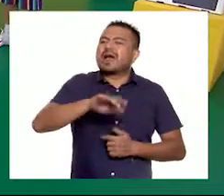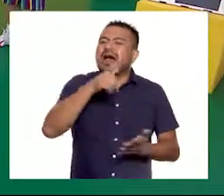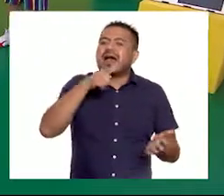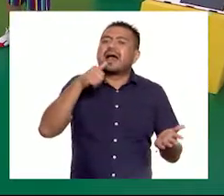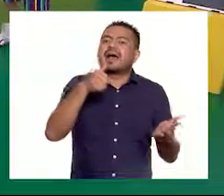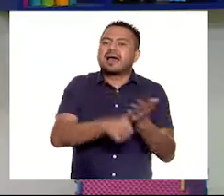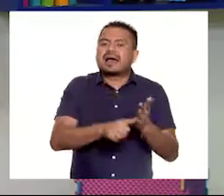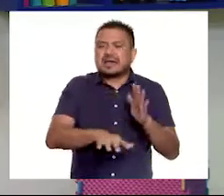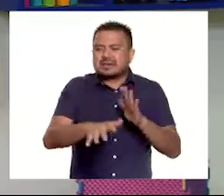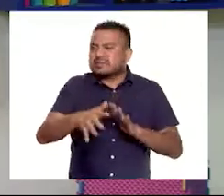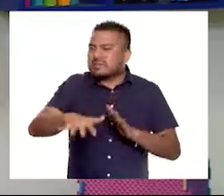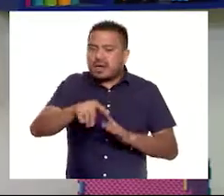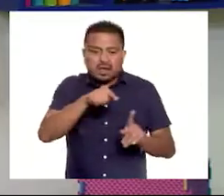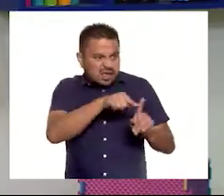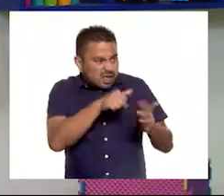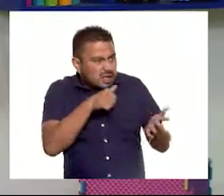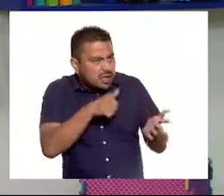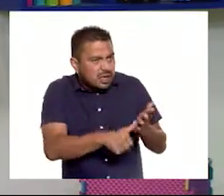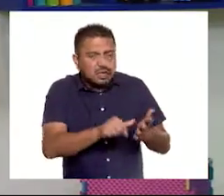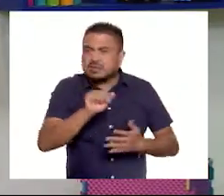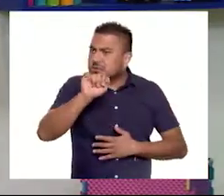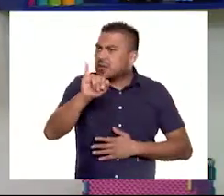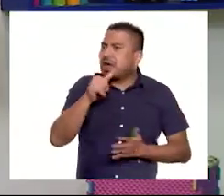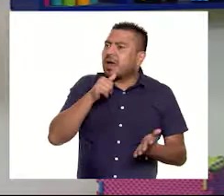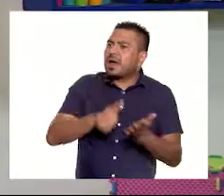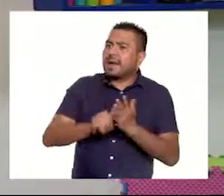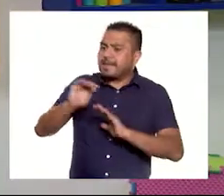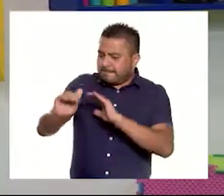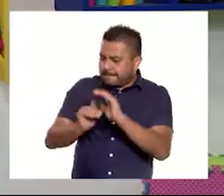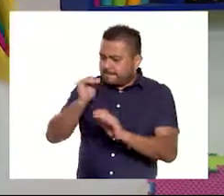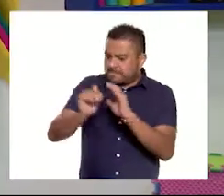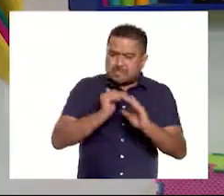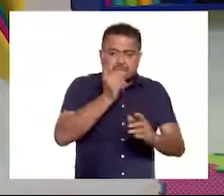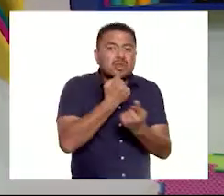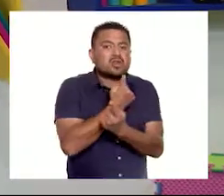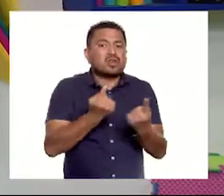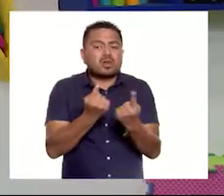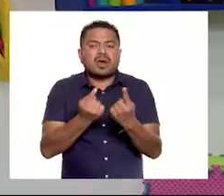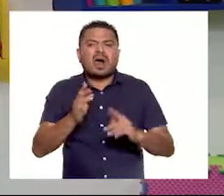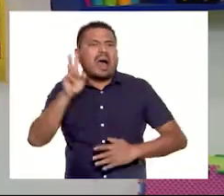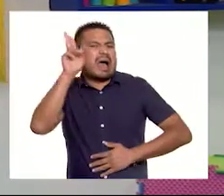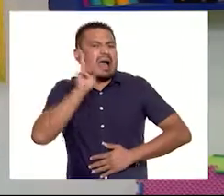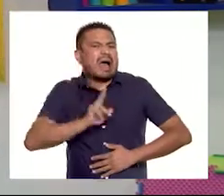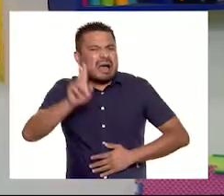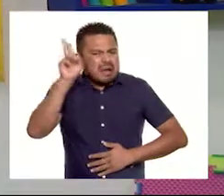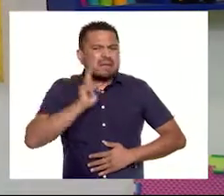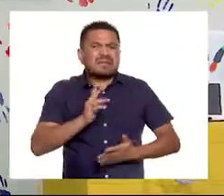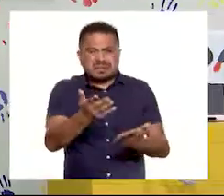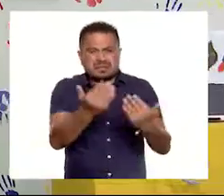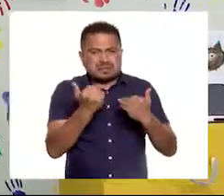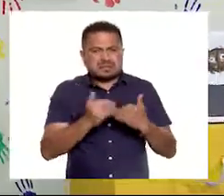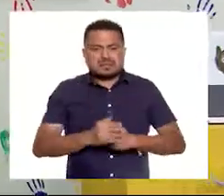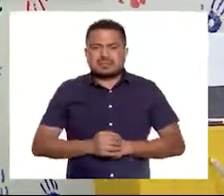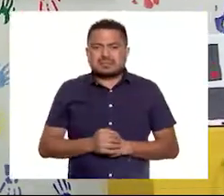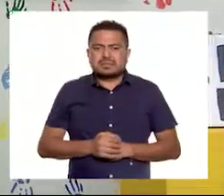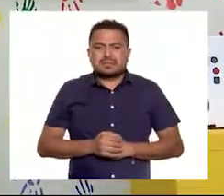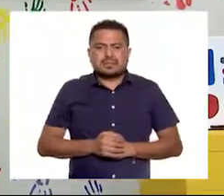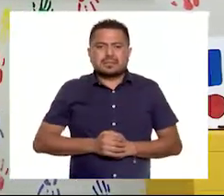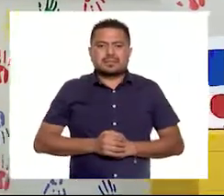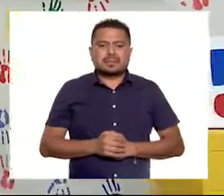cartas. ¿Esas son cartas? Sí, sí, son unas cartas que mandaron las niñas y los niños. A ver, préstame.